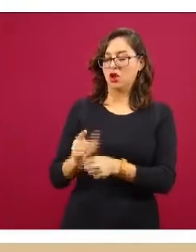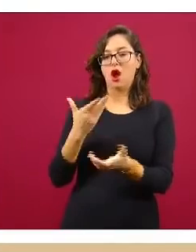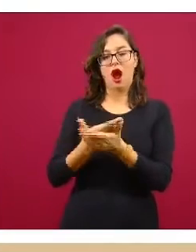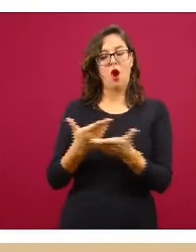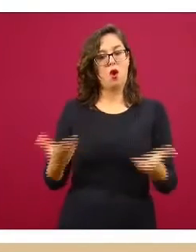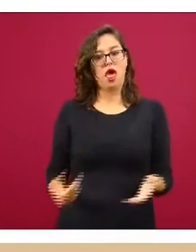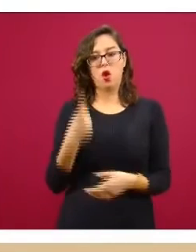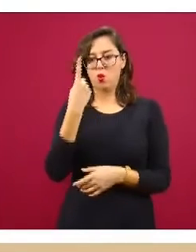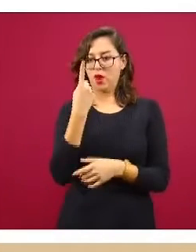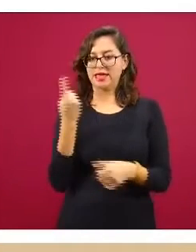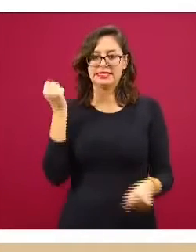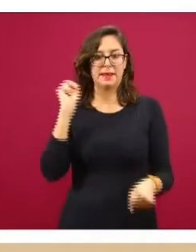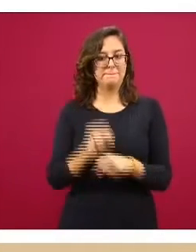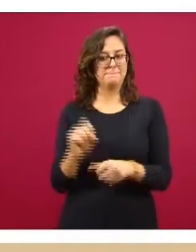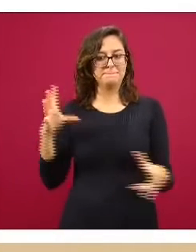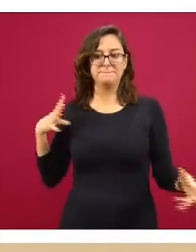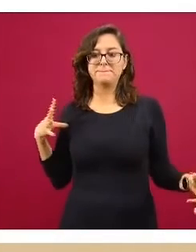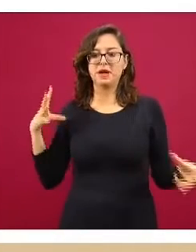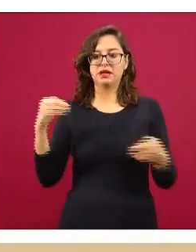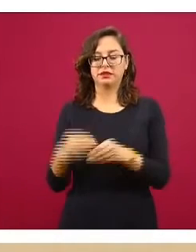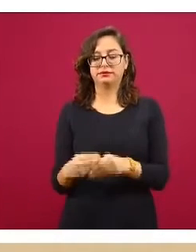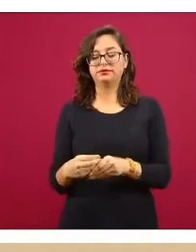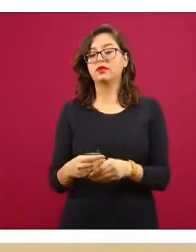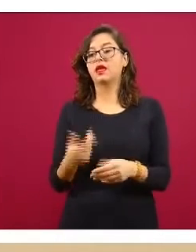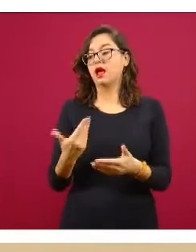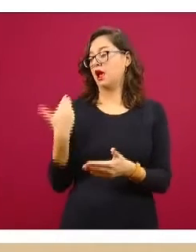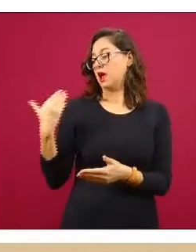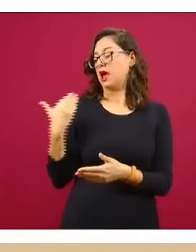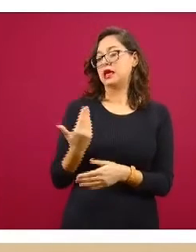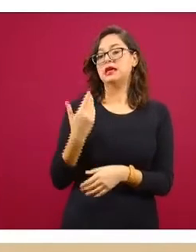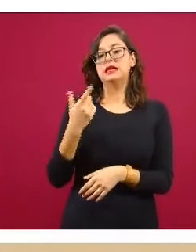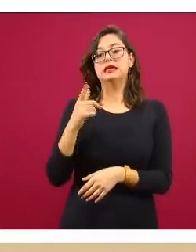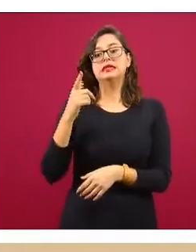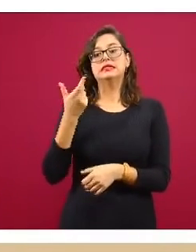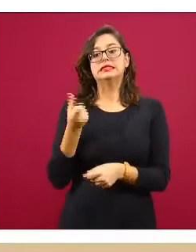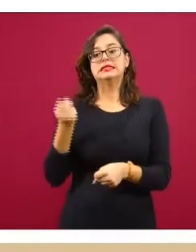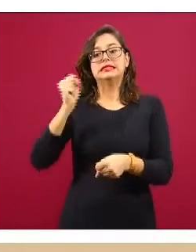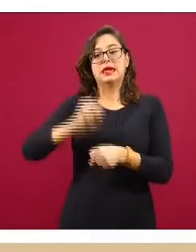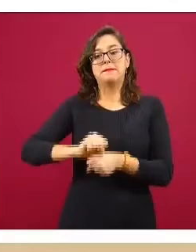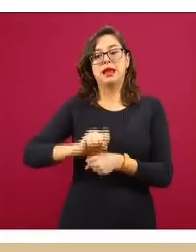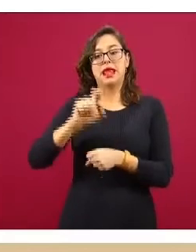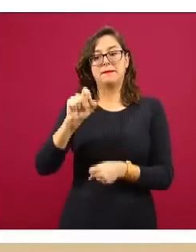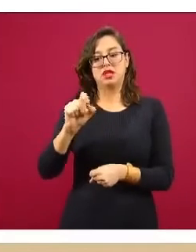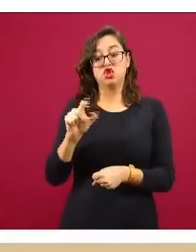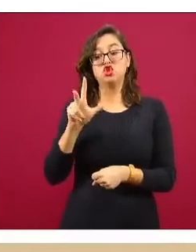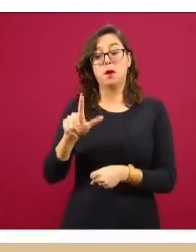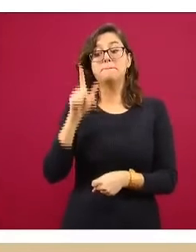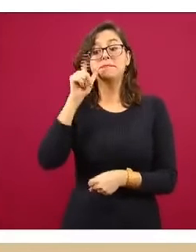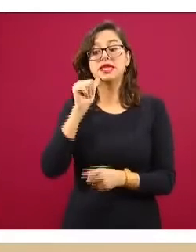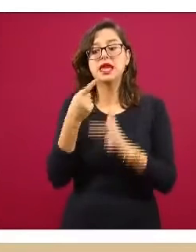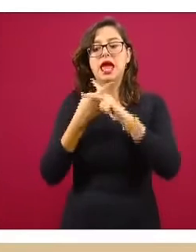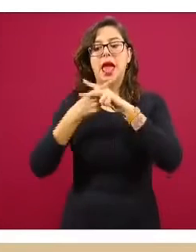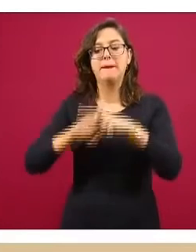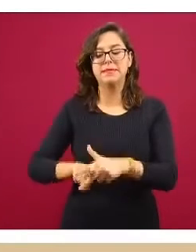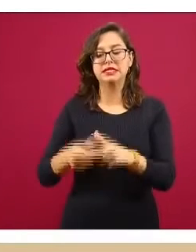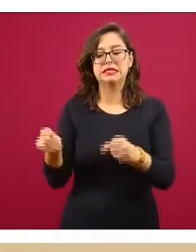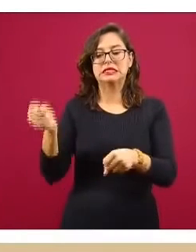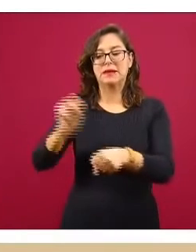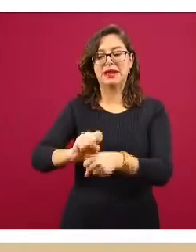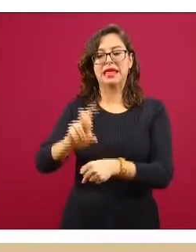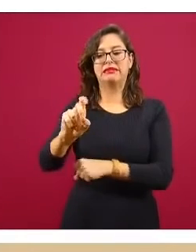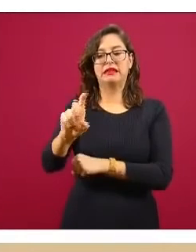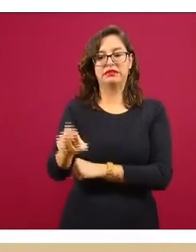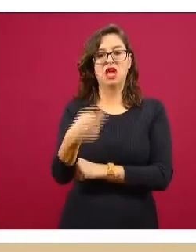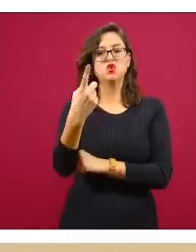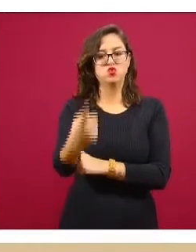semana epidemiológica, y hacemos un corte en la semana 28. Mañana iniciamos la semana 31, por lo tanto, mañana ya empezaremos